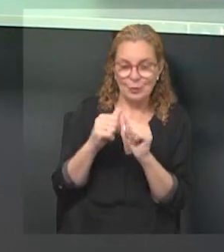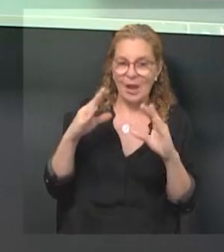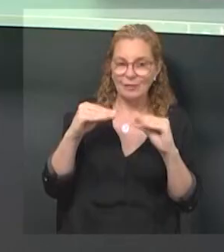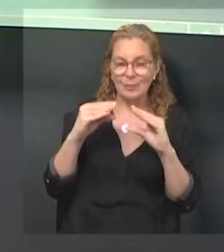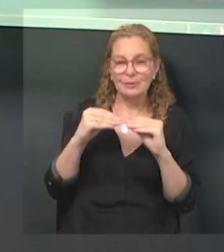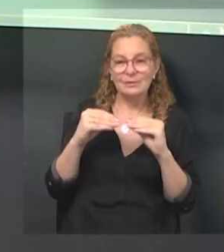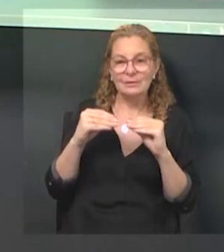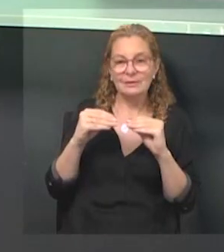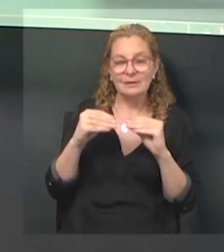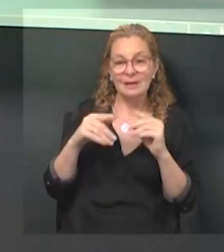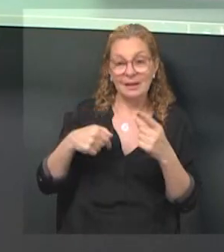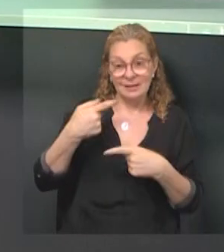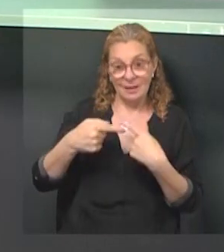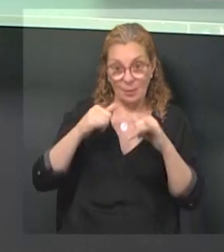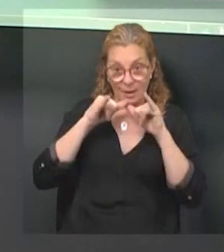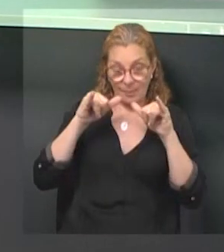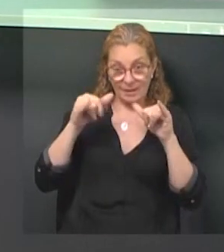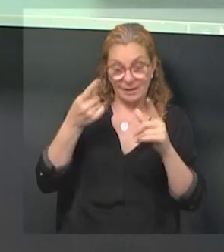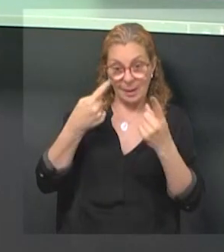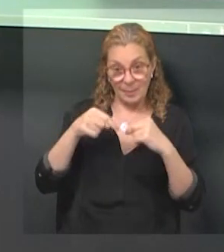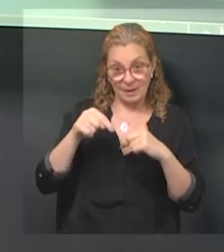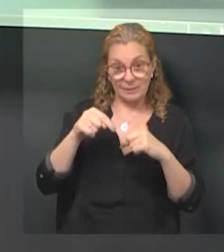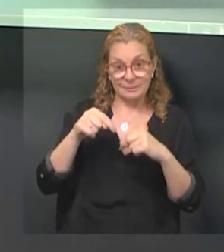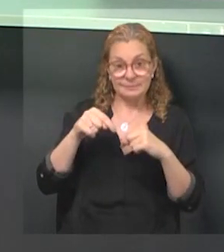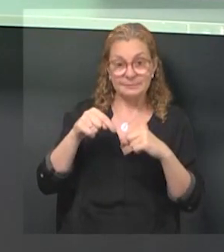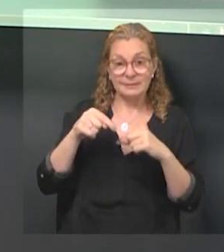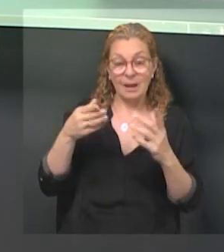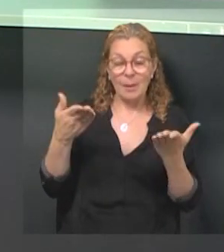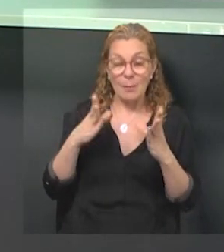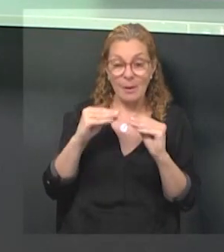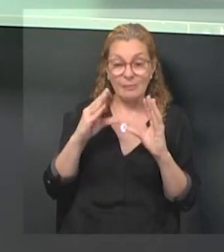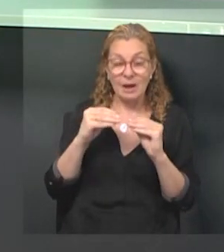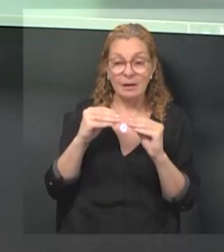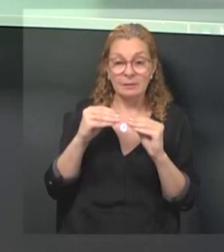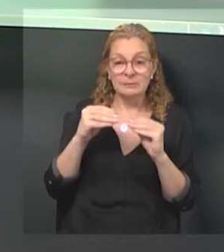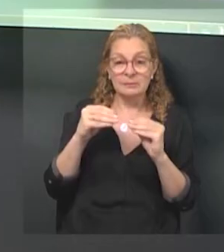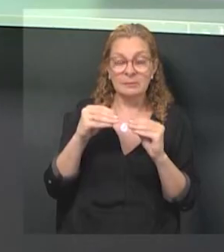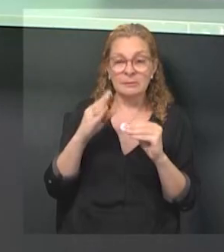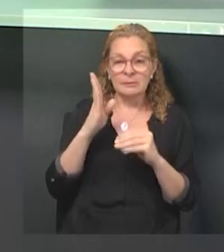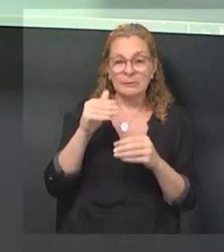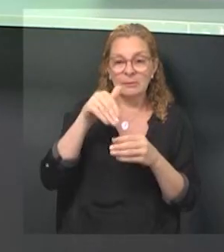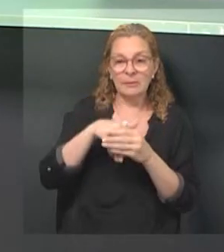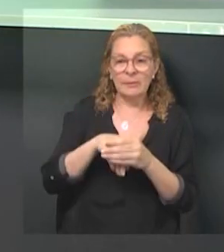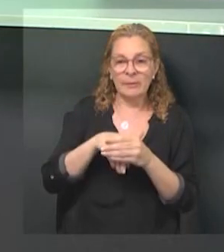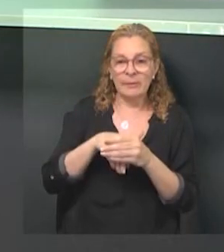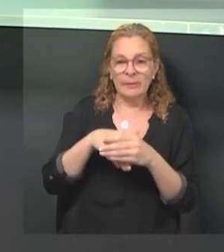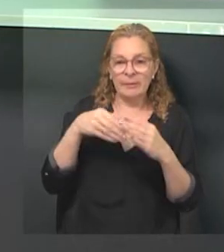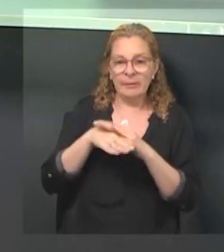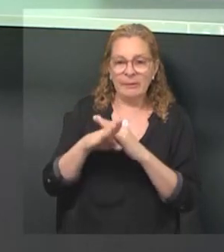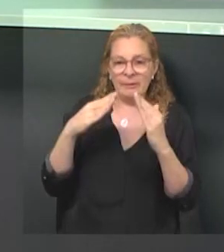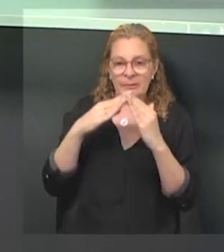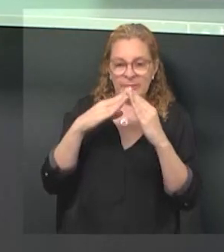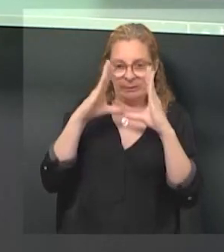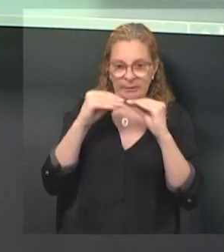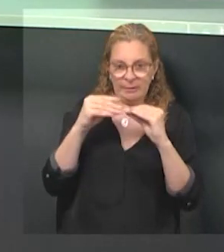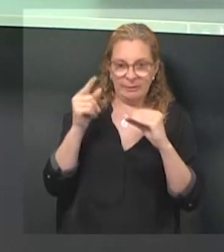pero seguimos en campaña pero en este caso vamos a hablar de El plebiscito para habilitar a los allanamientos nocturnos